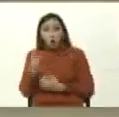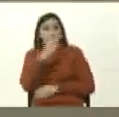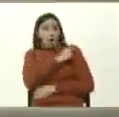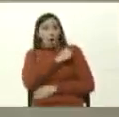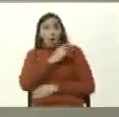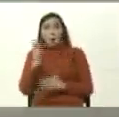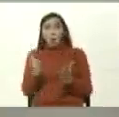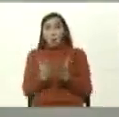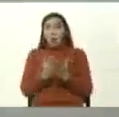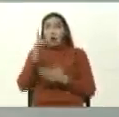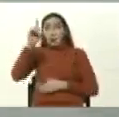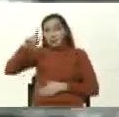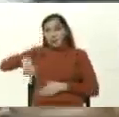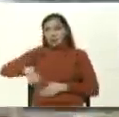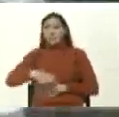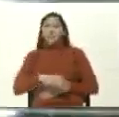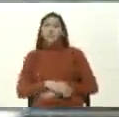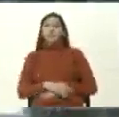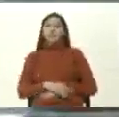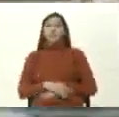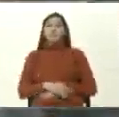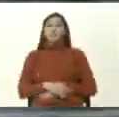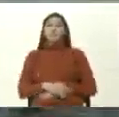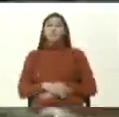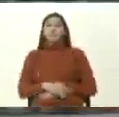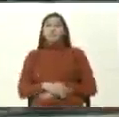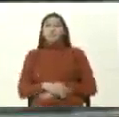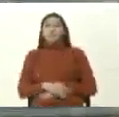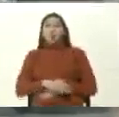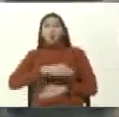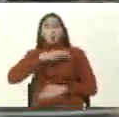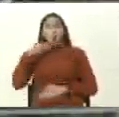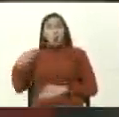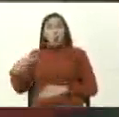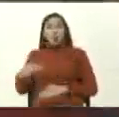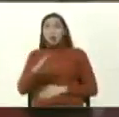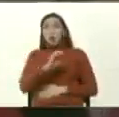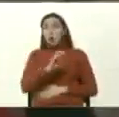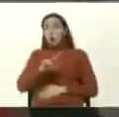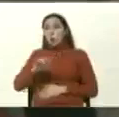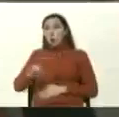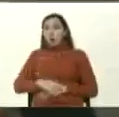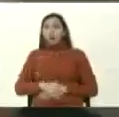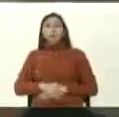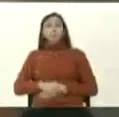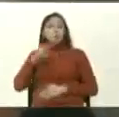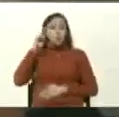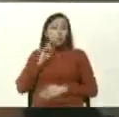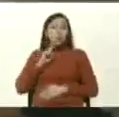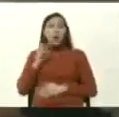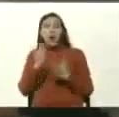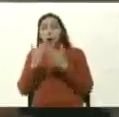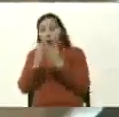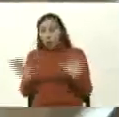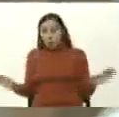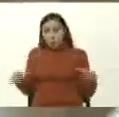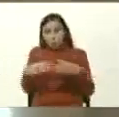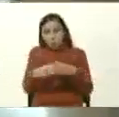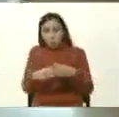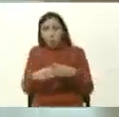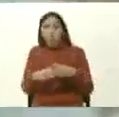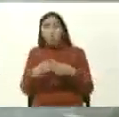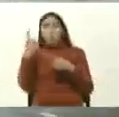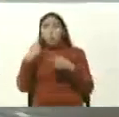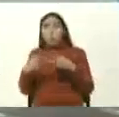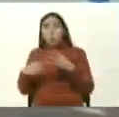Finol, directora de esta institución. Y están las jóvenes de la OBE, la Organización Bolivariana Estudiantil, Gabriela Neri,